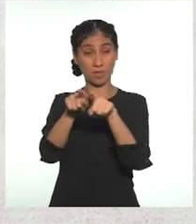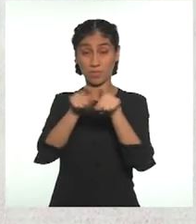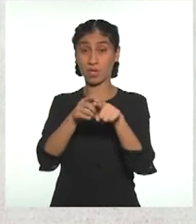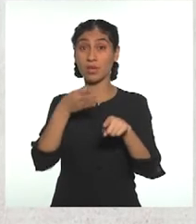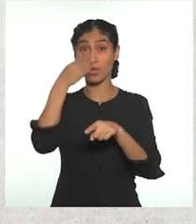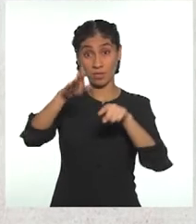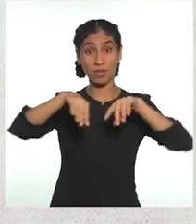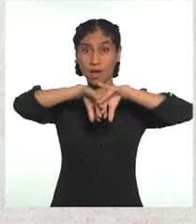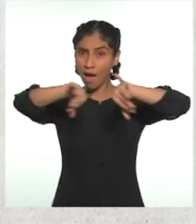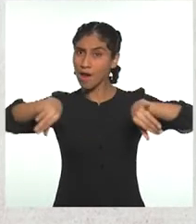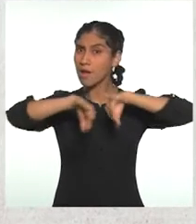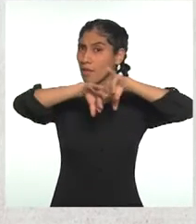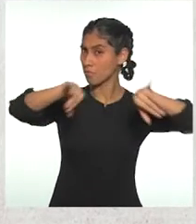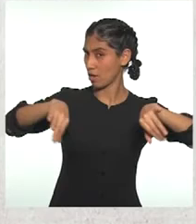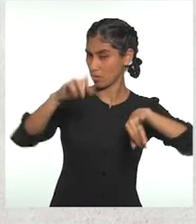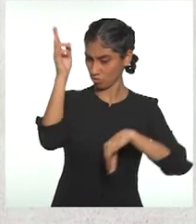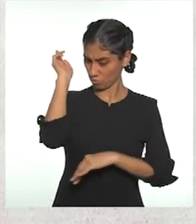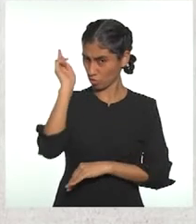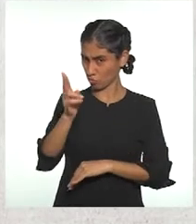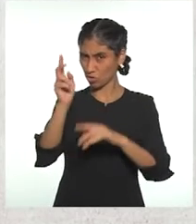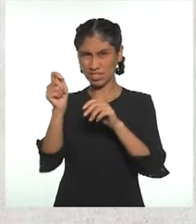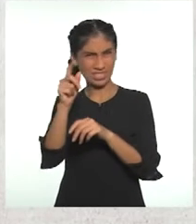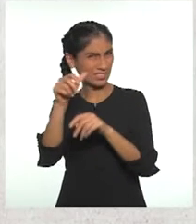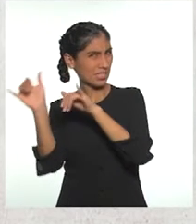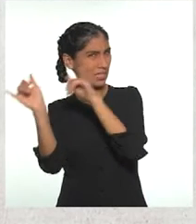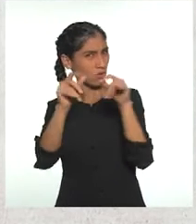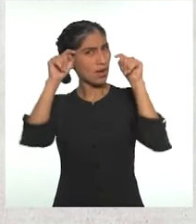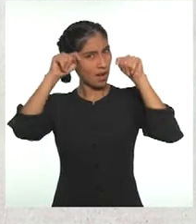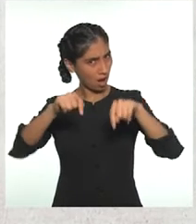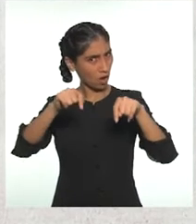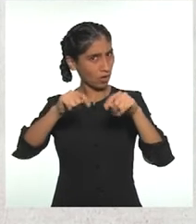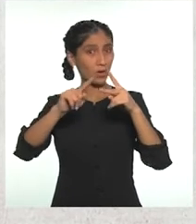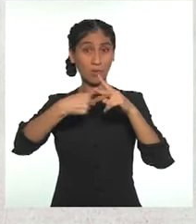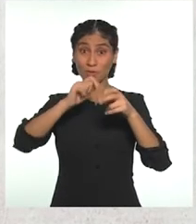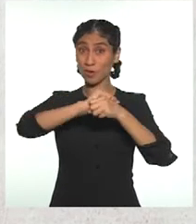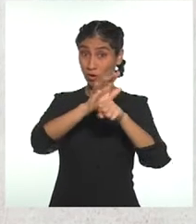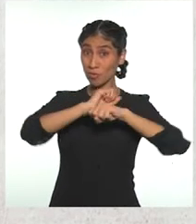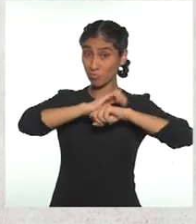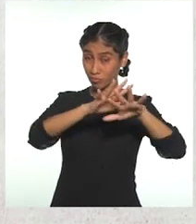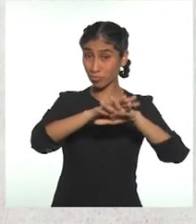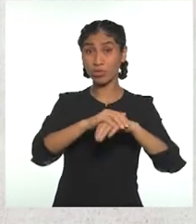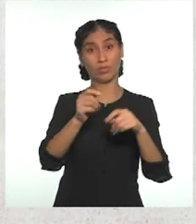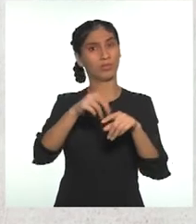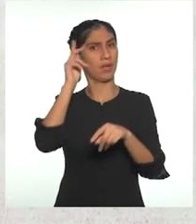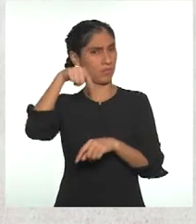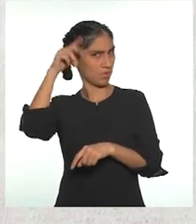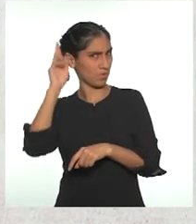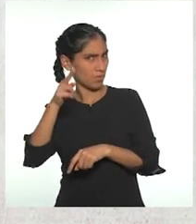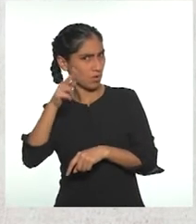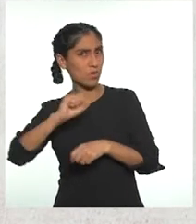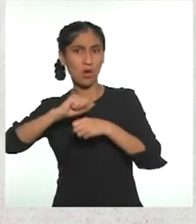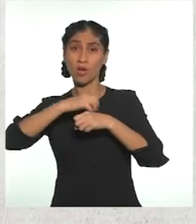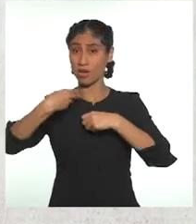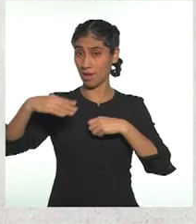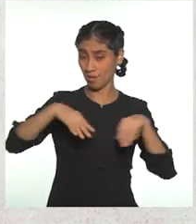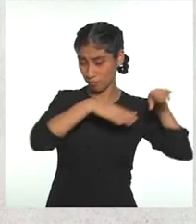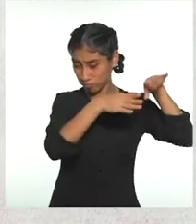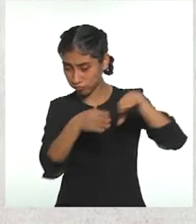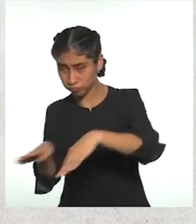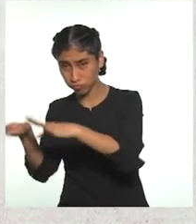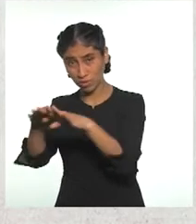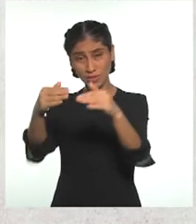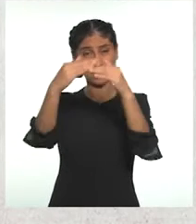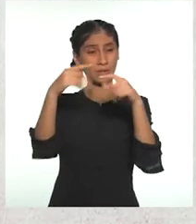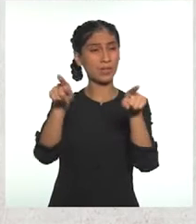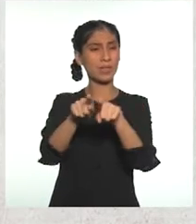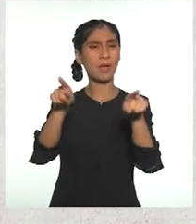playas. Parecido a las medidas que se dieron este año por el COVID-19. Así es. Y el punto 6 es la limpieza de